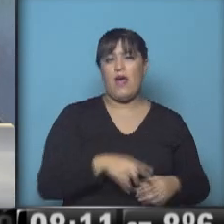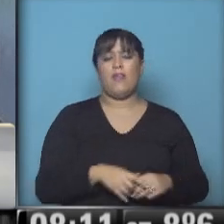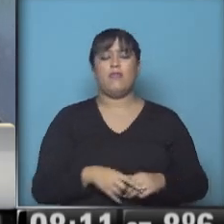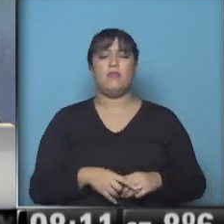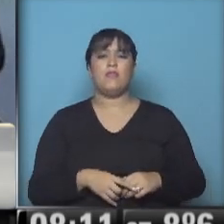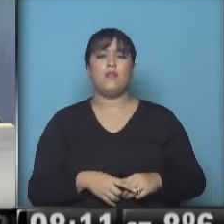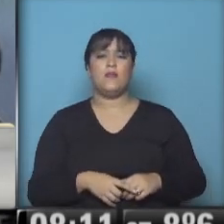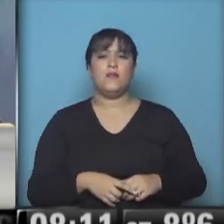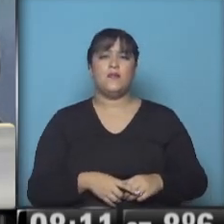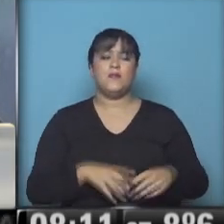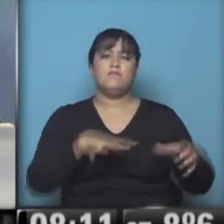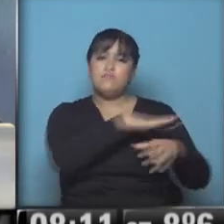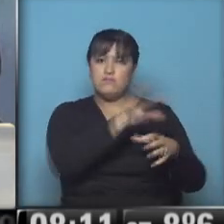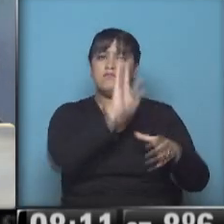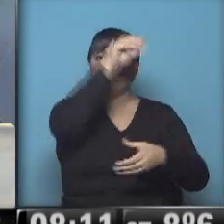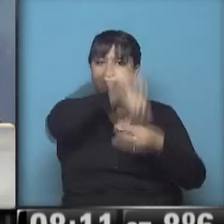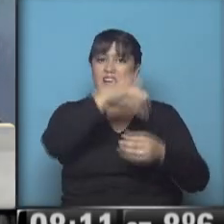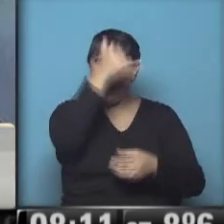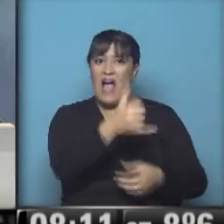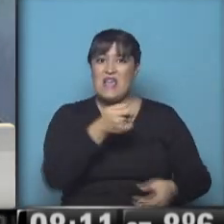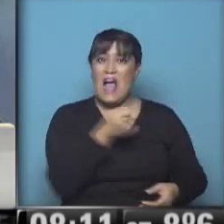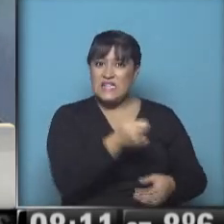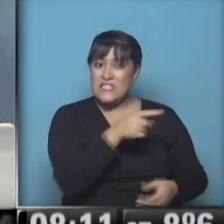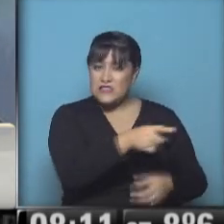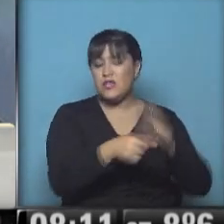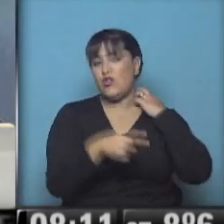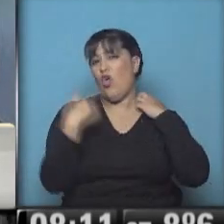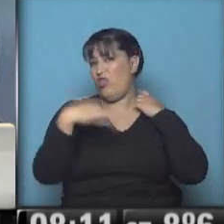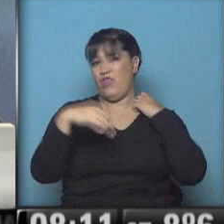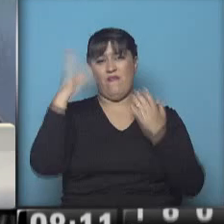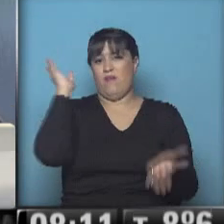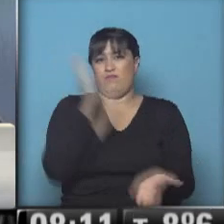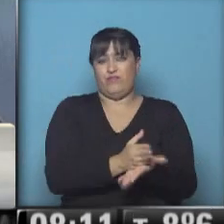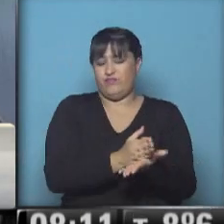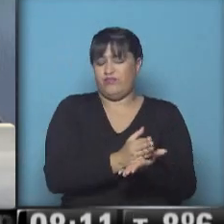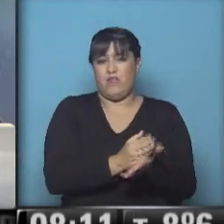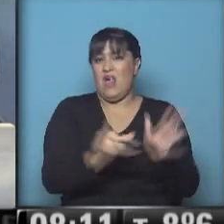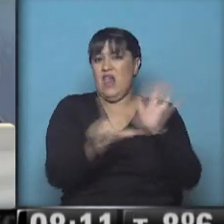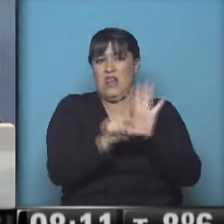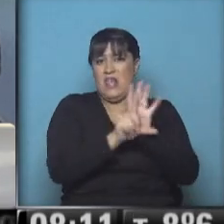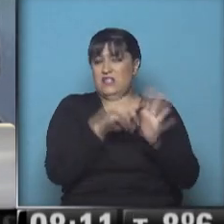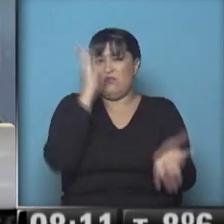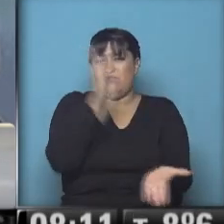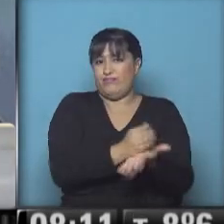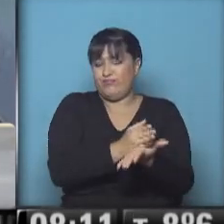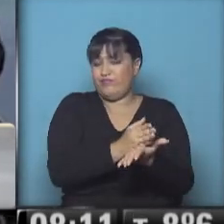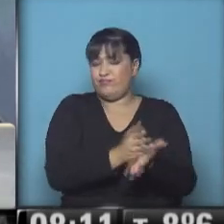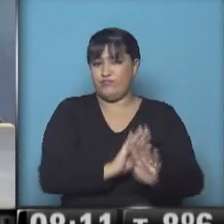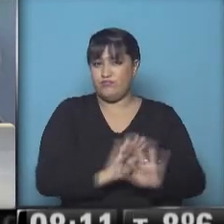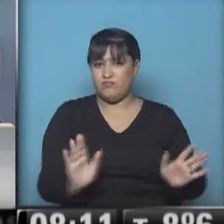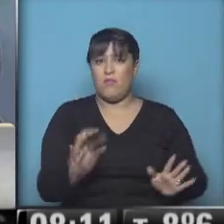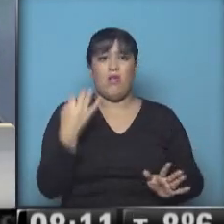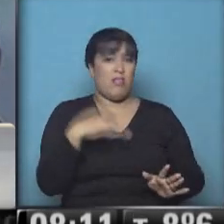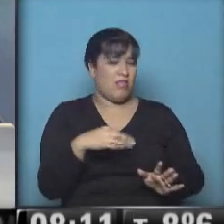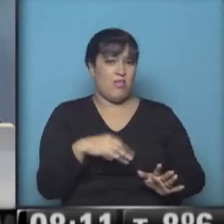cuales hay un asesino debe ser penalizado como corresponde con el código penal con el código procesal penal y con la